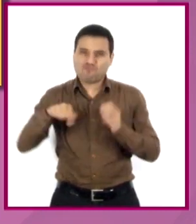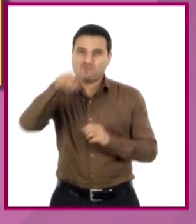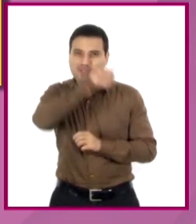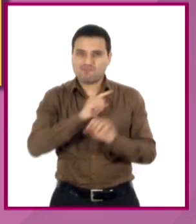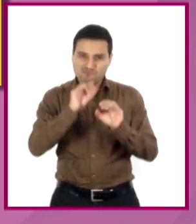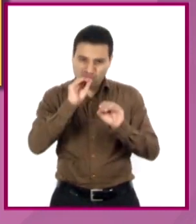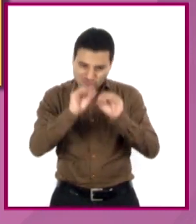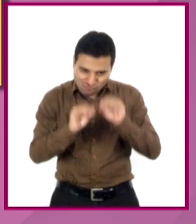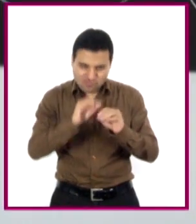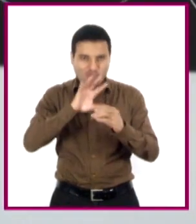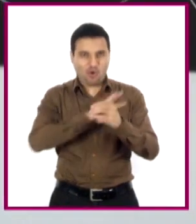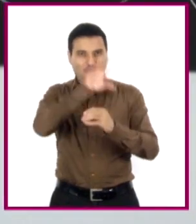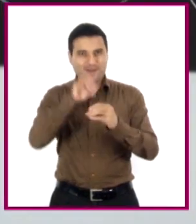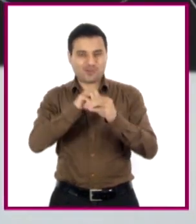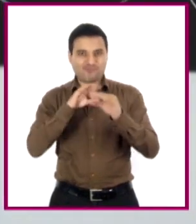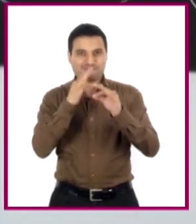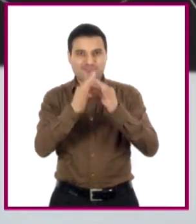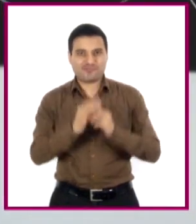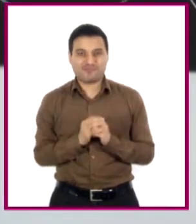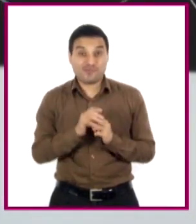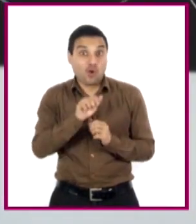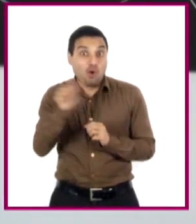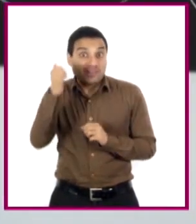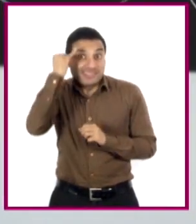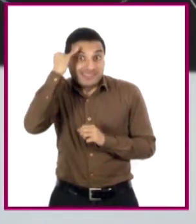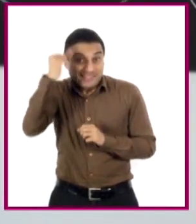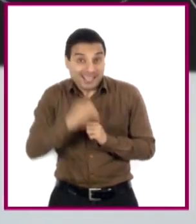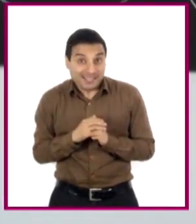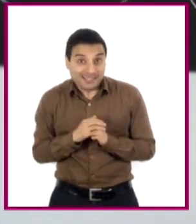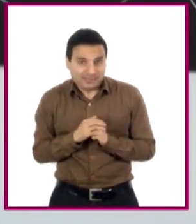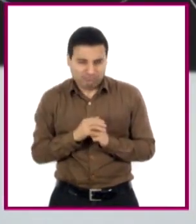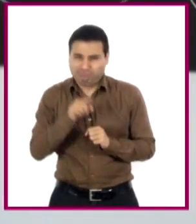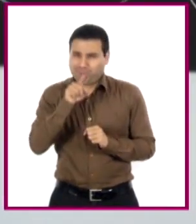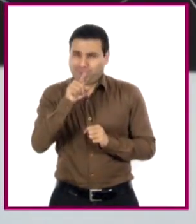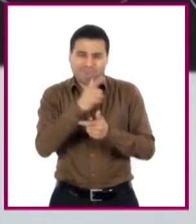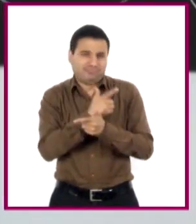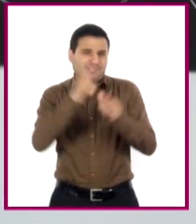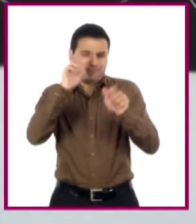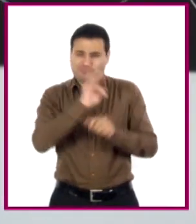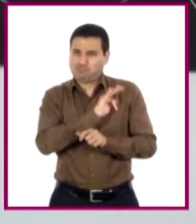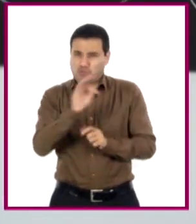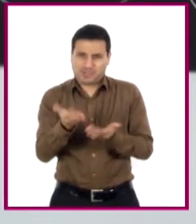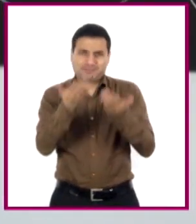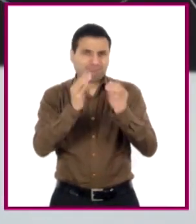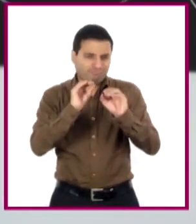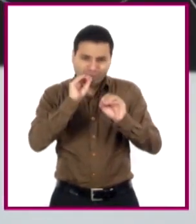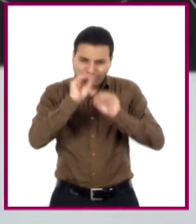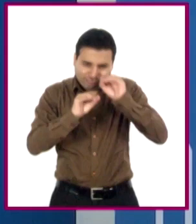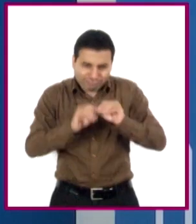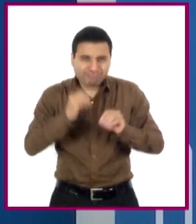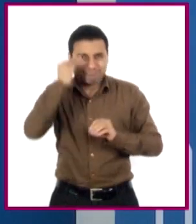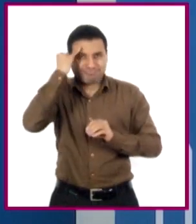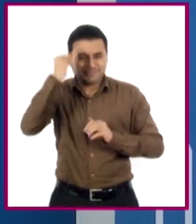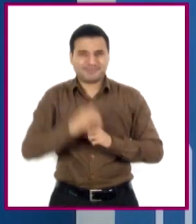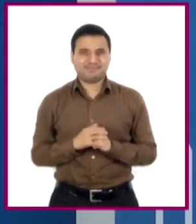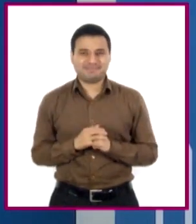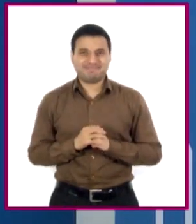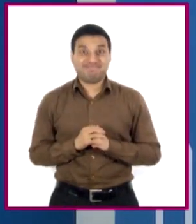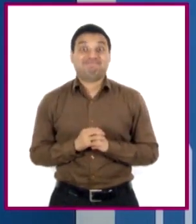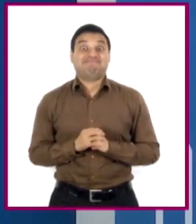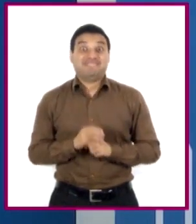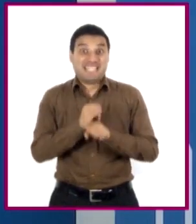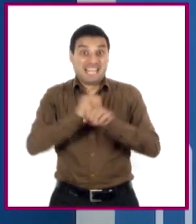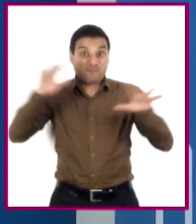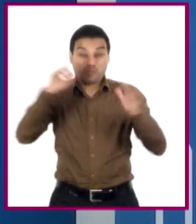este trabajo. Si tienen otra idea de cómo organizar la información, adelante, usen su creatividad. Es amplia